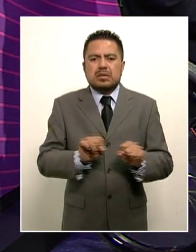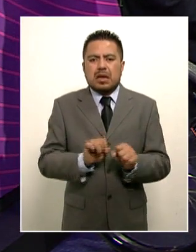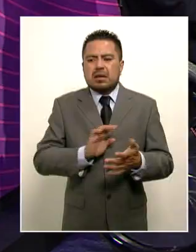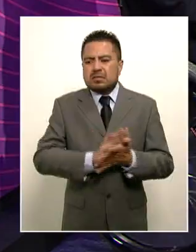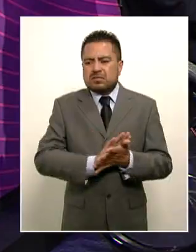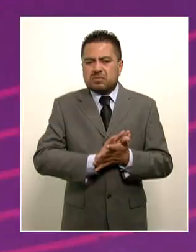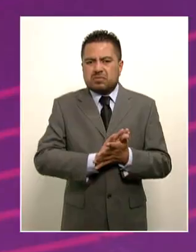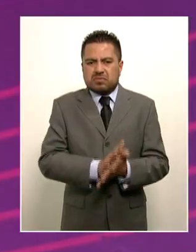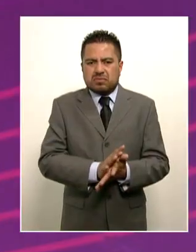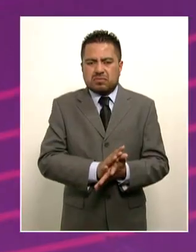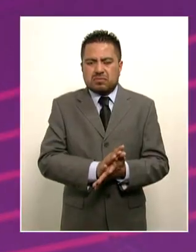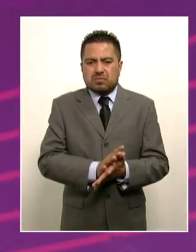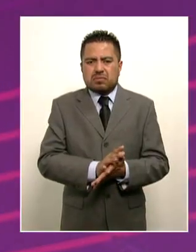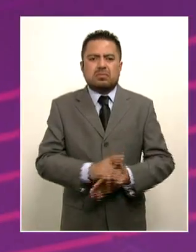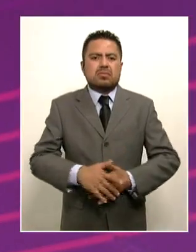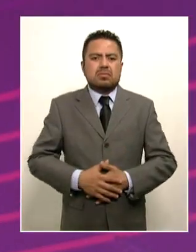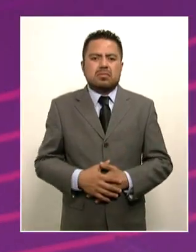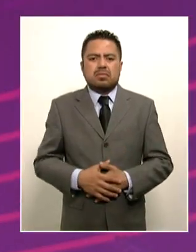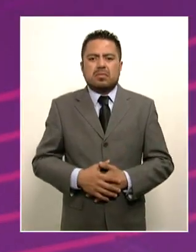discrimina.